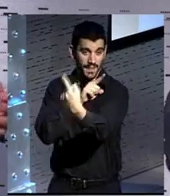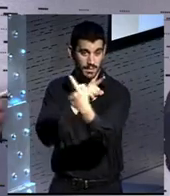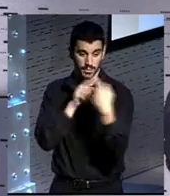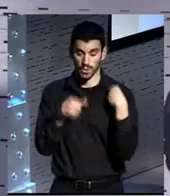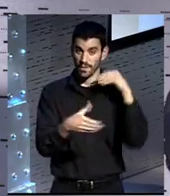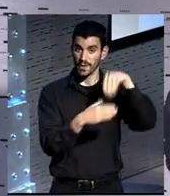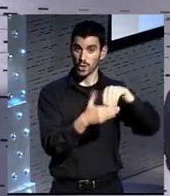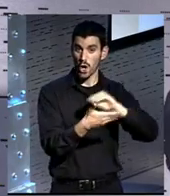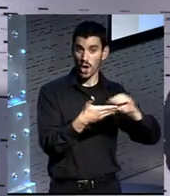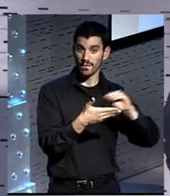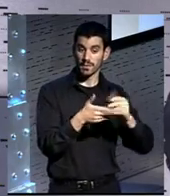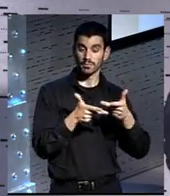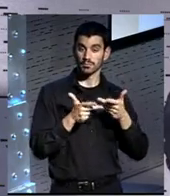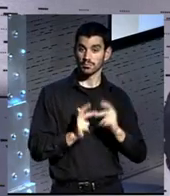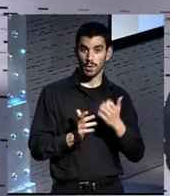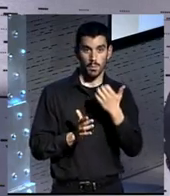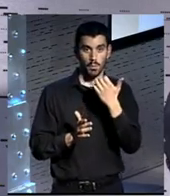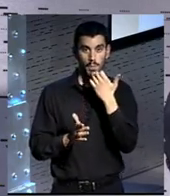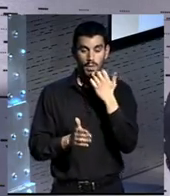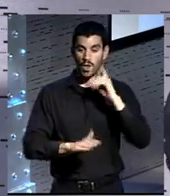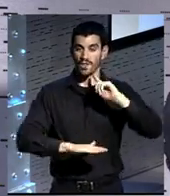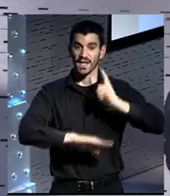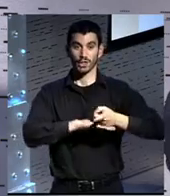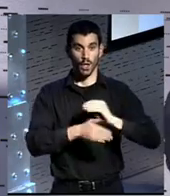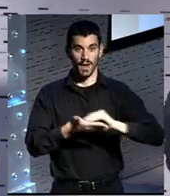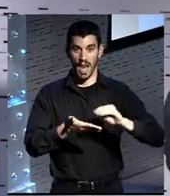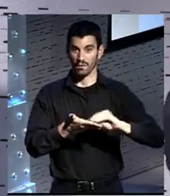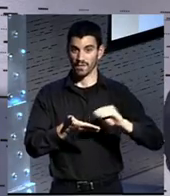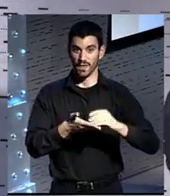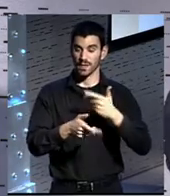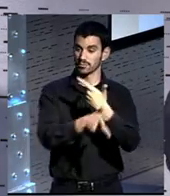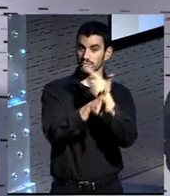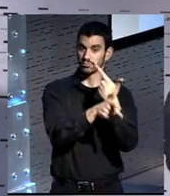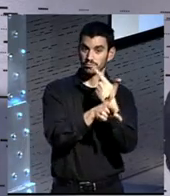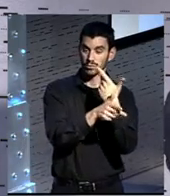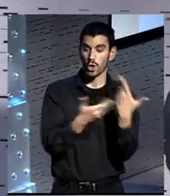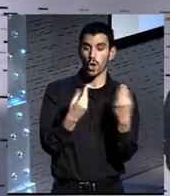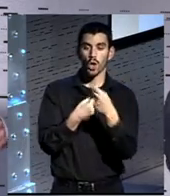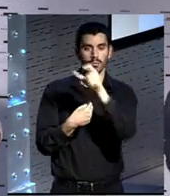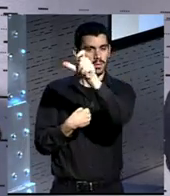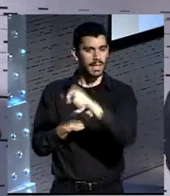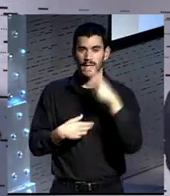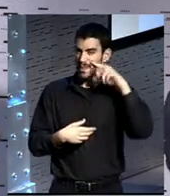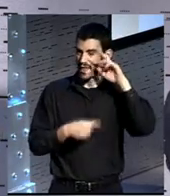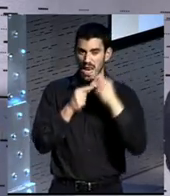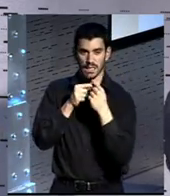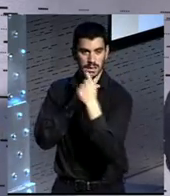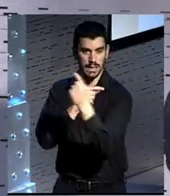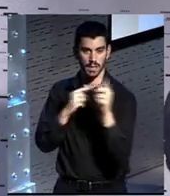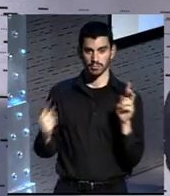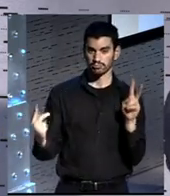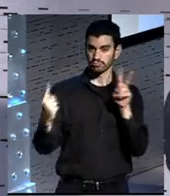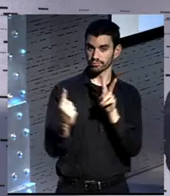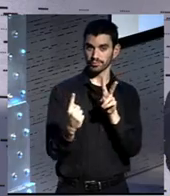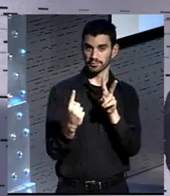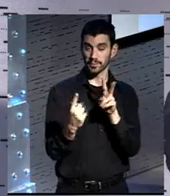Muchas veces se sienta el propio director de la oficina y el cliente para hacer la videollamada con el especialista. E incluso nos permite incrementar